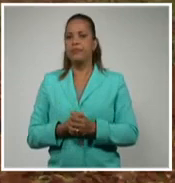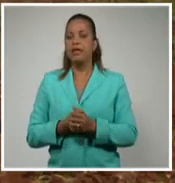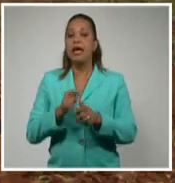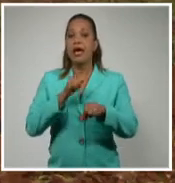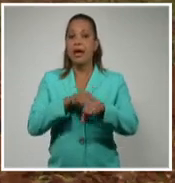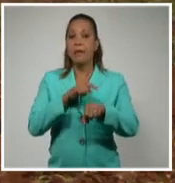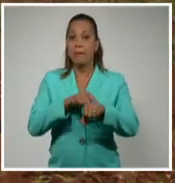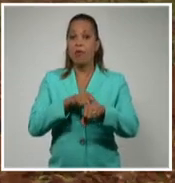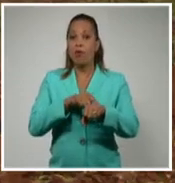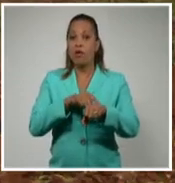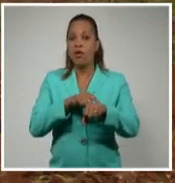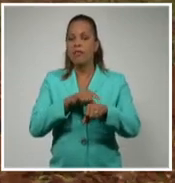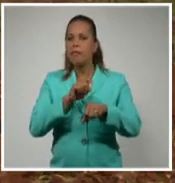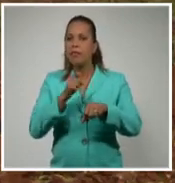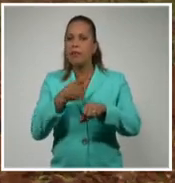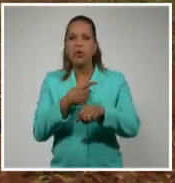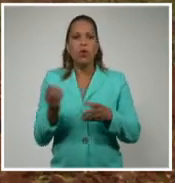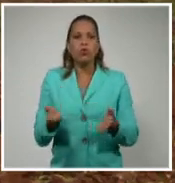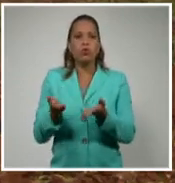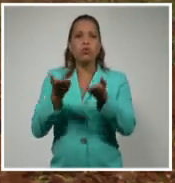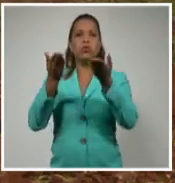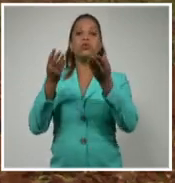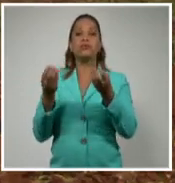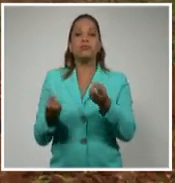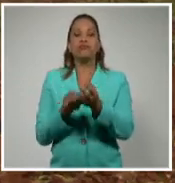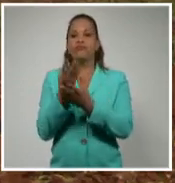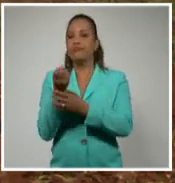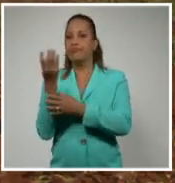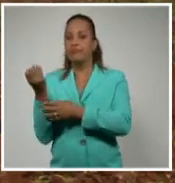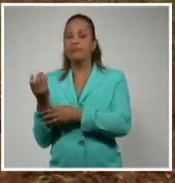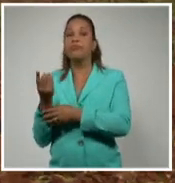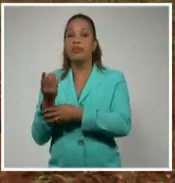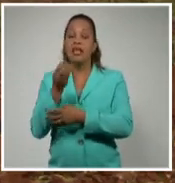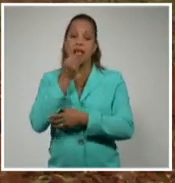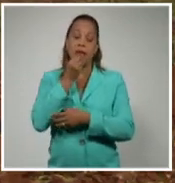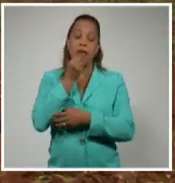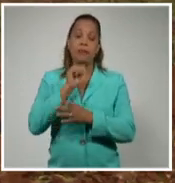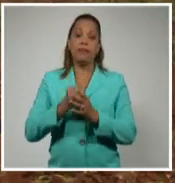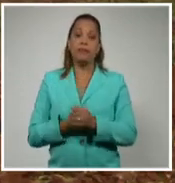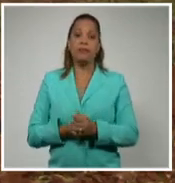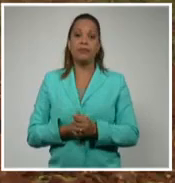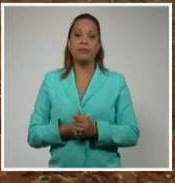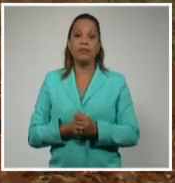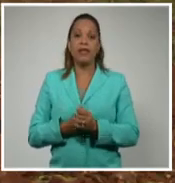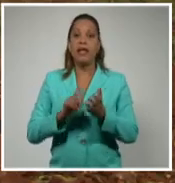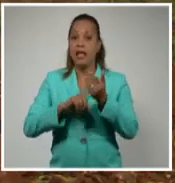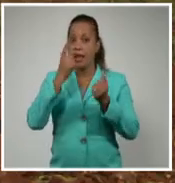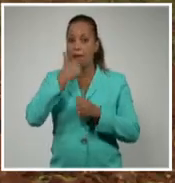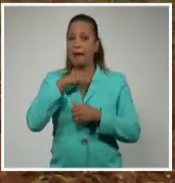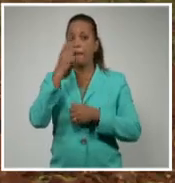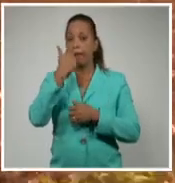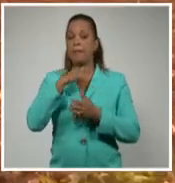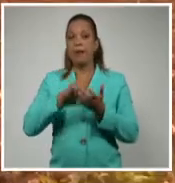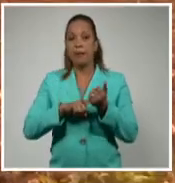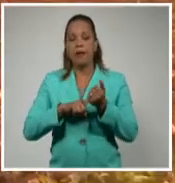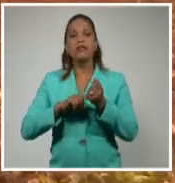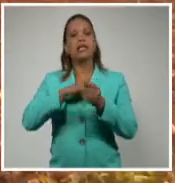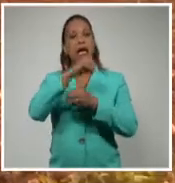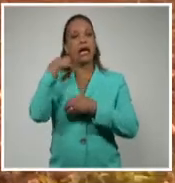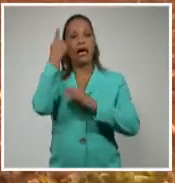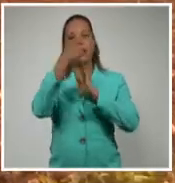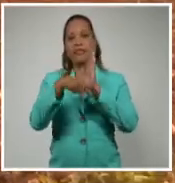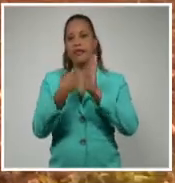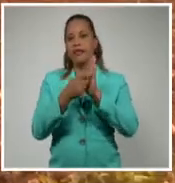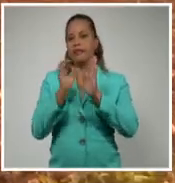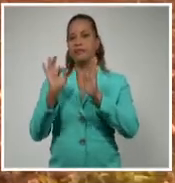tiempo se produce un gran volumen de alimentos, en este caso la papa, y eso es una de las características que tienen las variedades cubanas. En la campaña